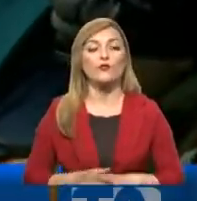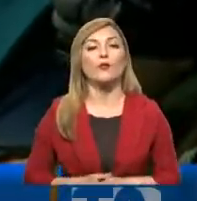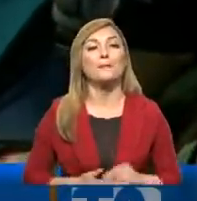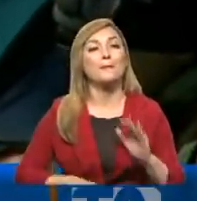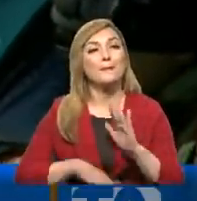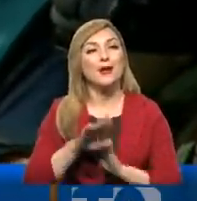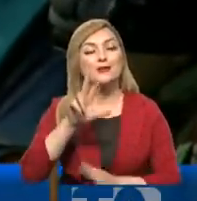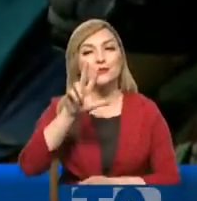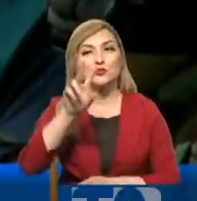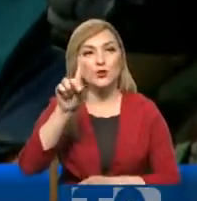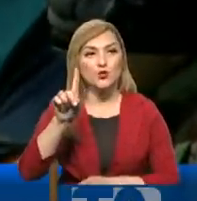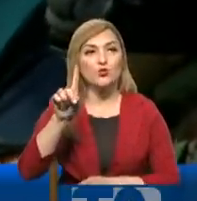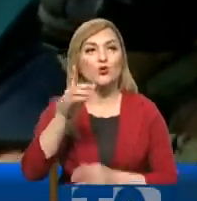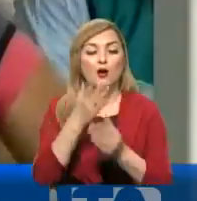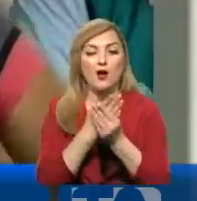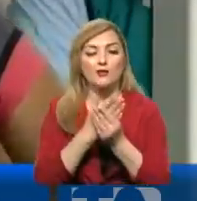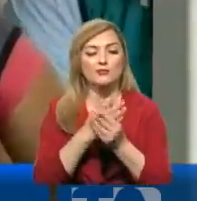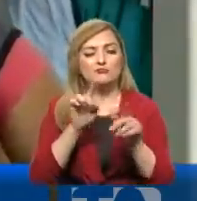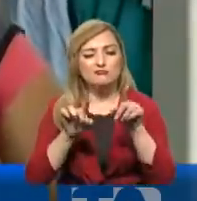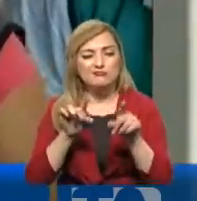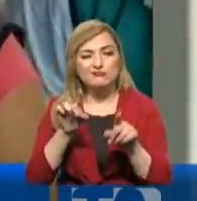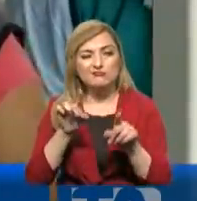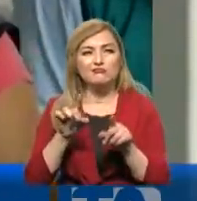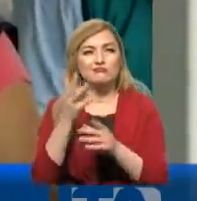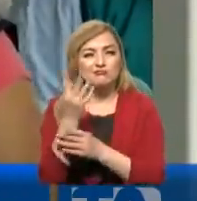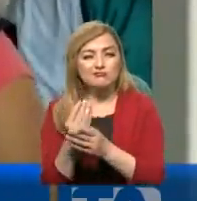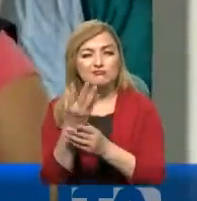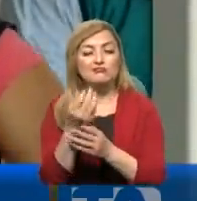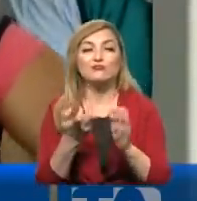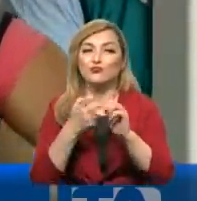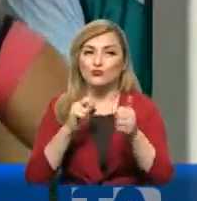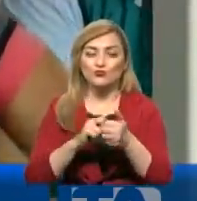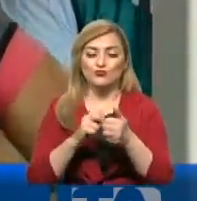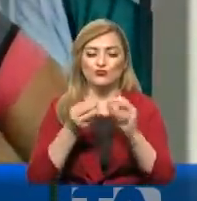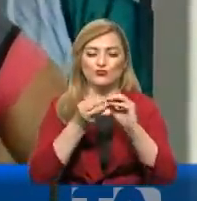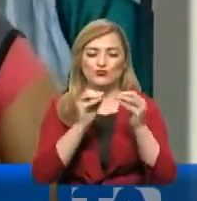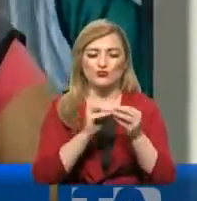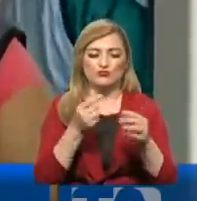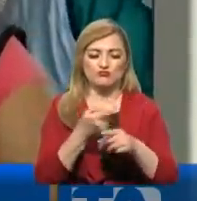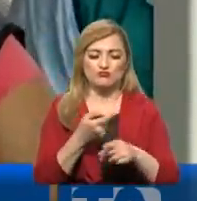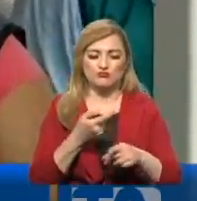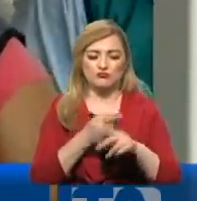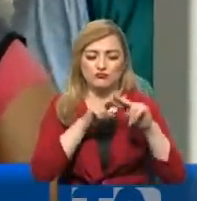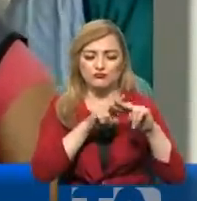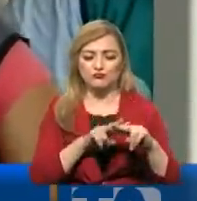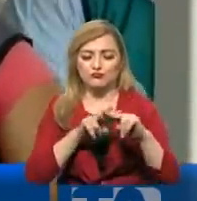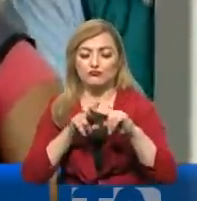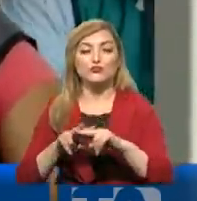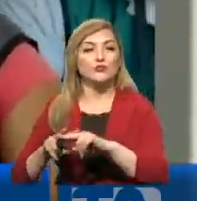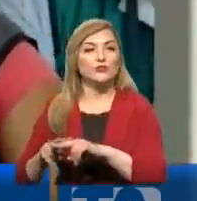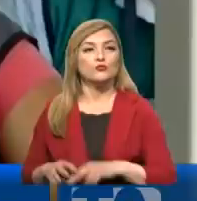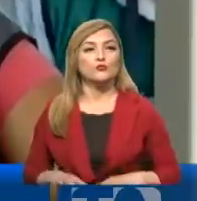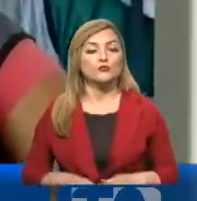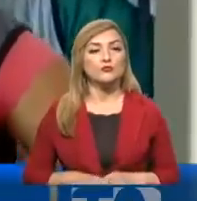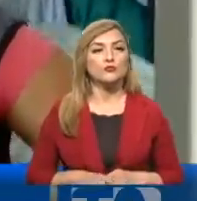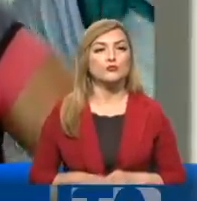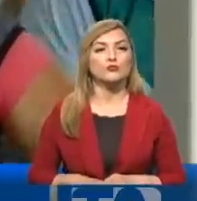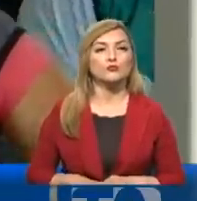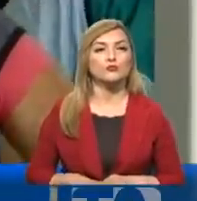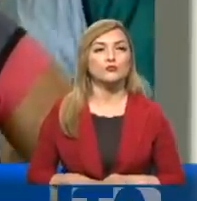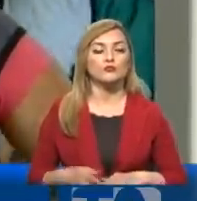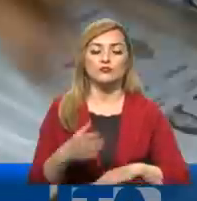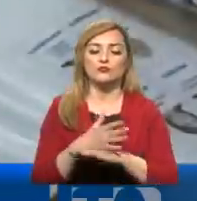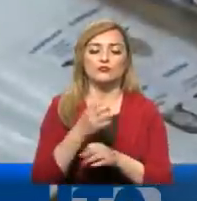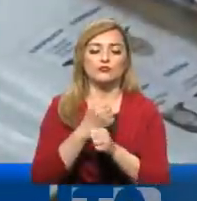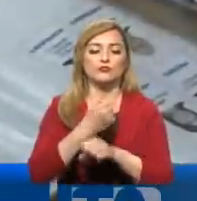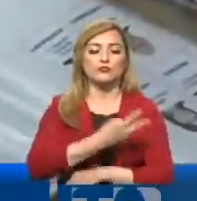las 321 actas con novedades que presentan asistencias numéricas que se tienen que revisar, tal y como se ha venido haciendo los